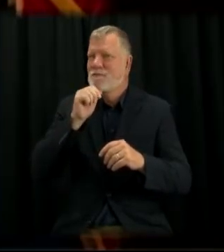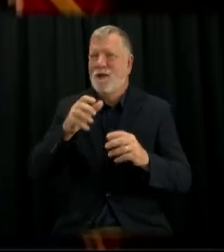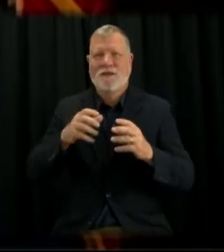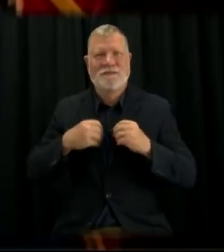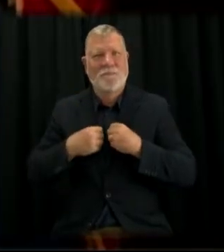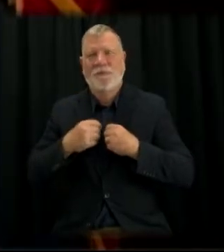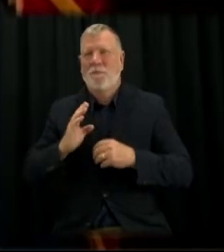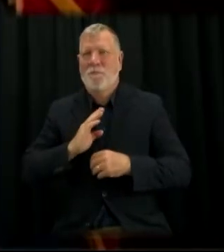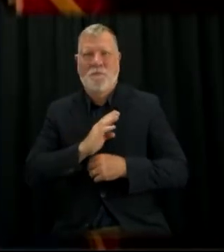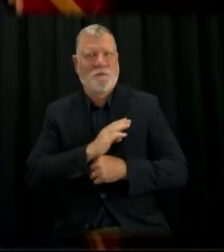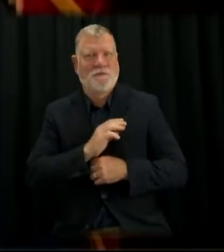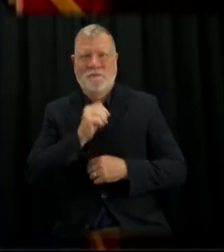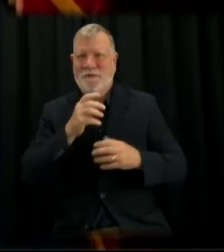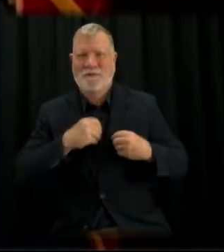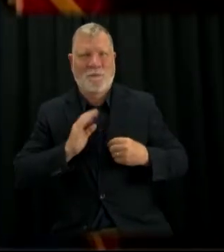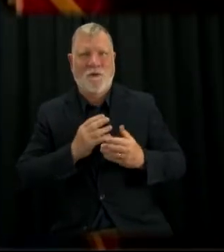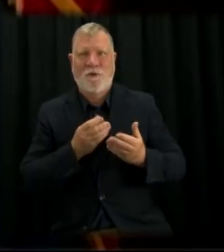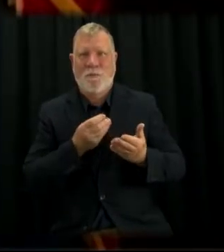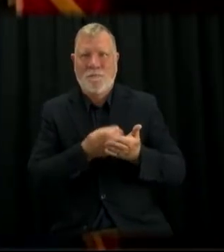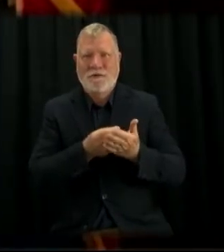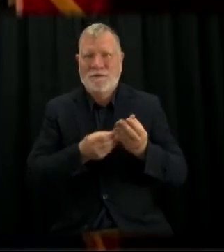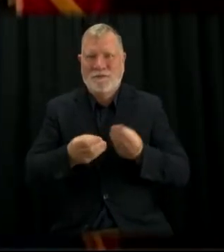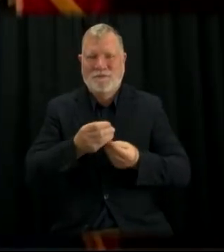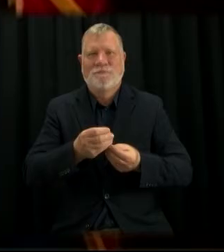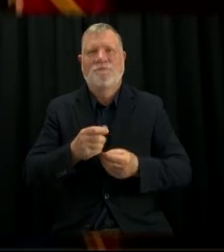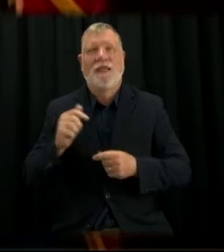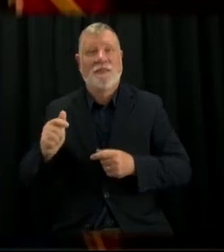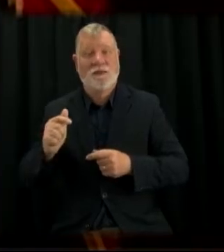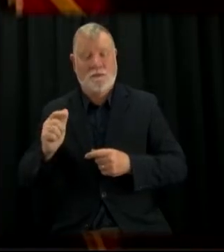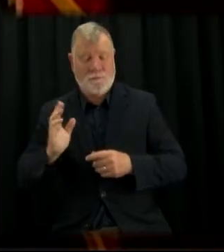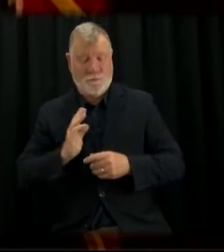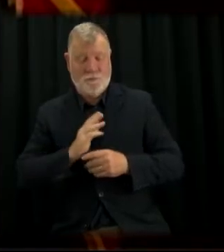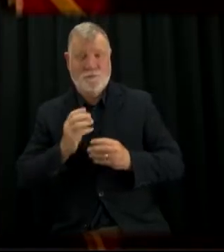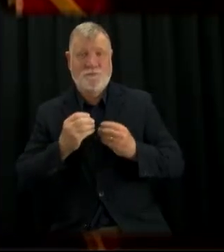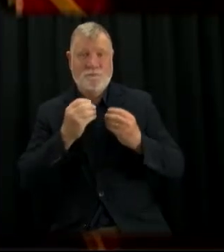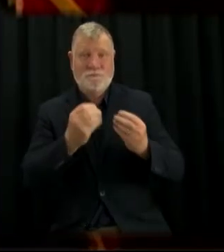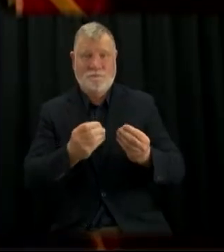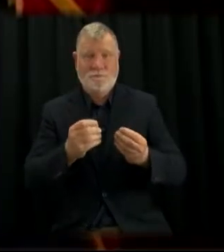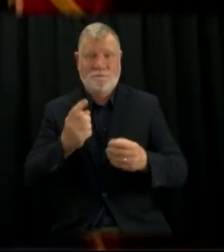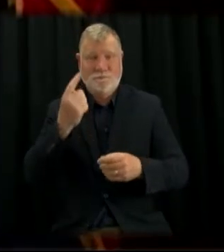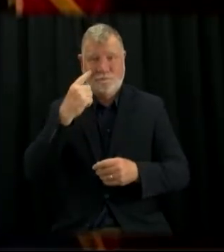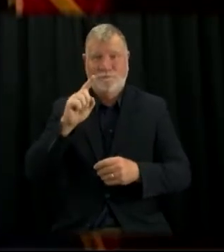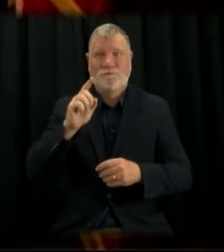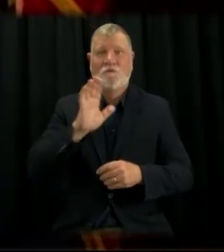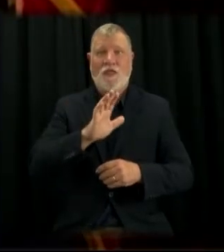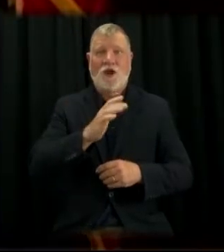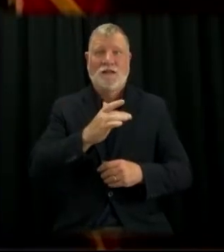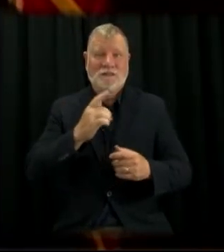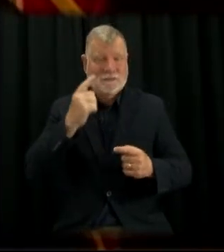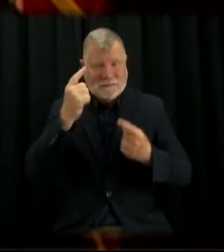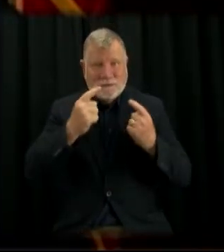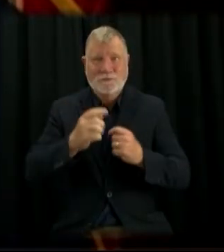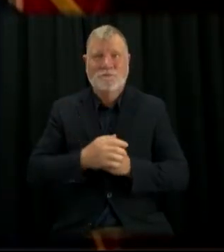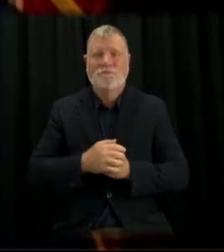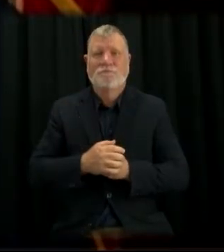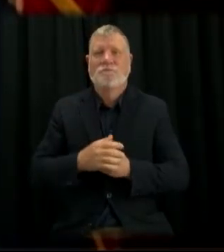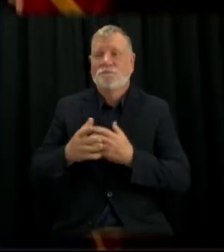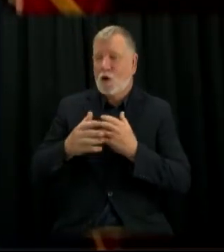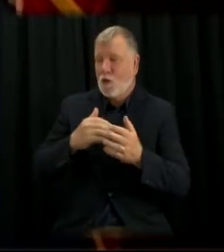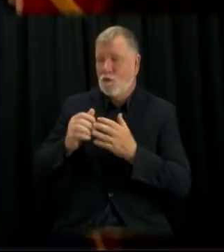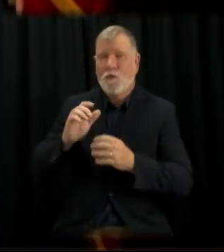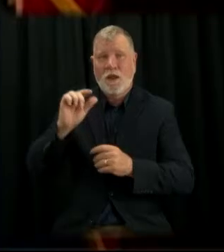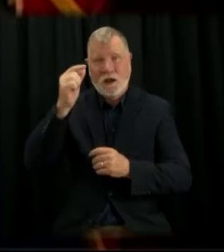ese presupuesto no fue admitido. También la Junta presentó su propia revisión,